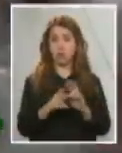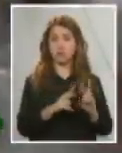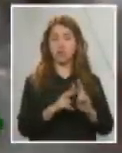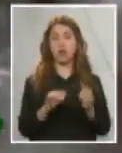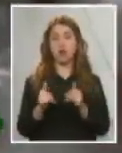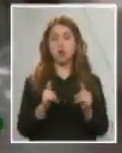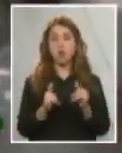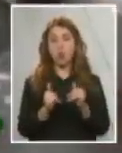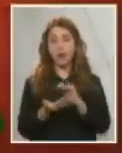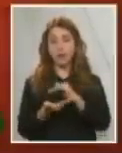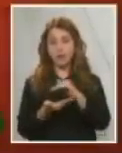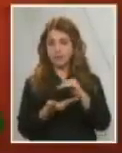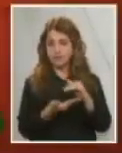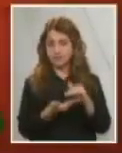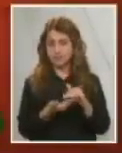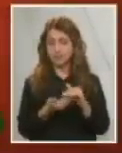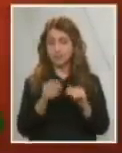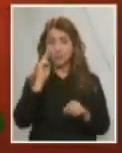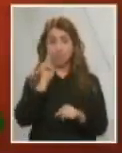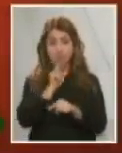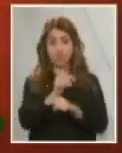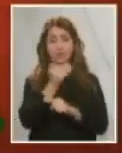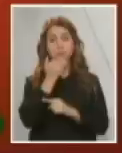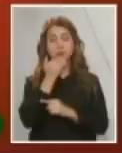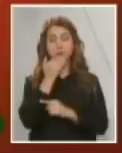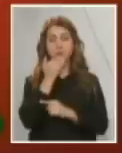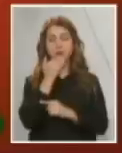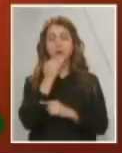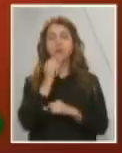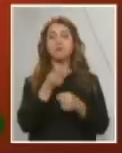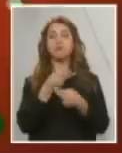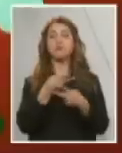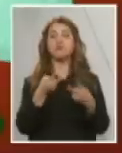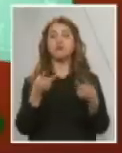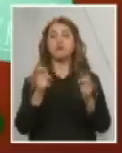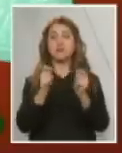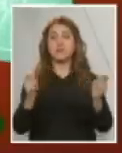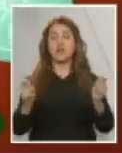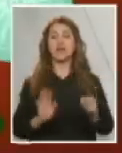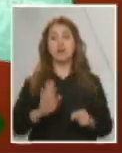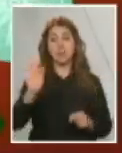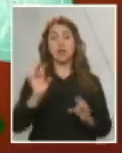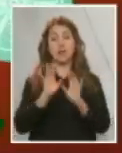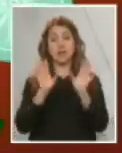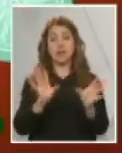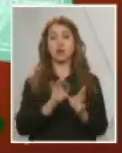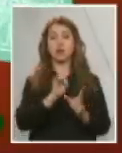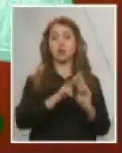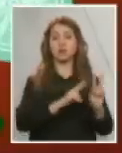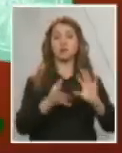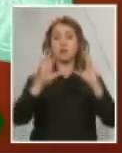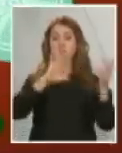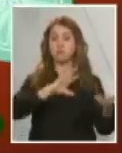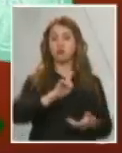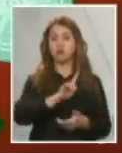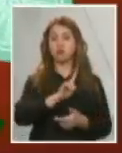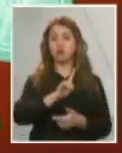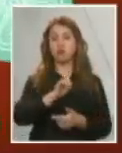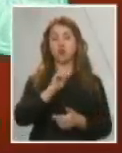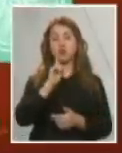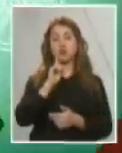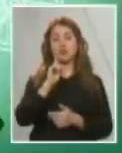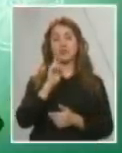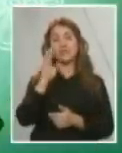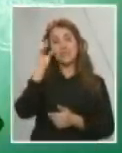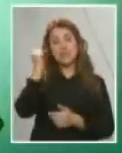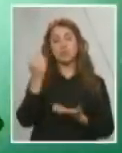juguetes inclusivos. Sí. Y cuando veíamos también la publicidad y la campaña, sí, claro, ¿qué harías si el mundo no estuviera creado para ti? Uh-huh. Y un